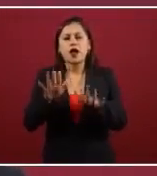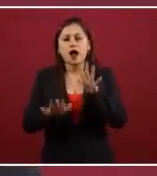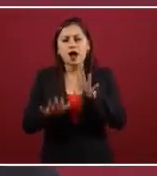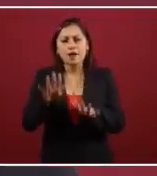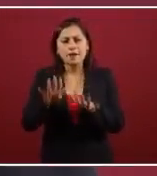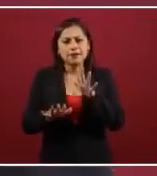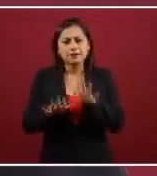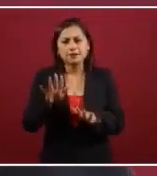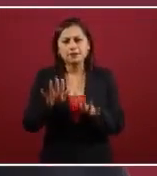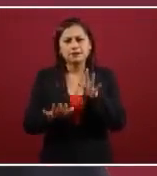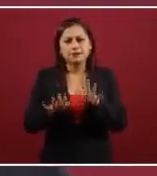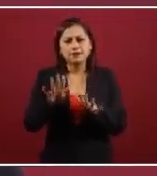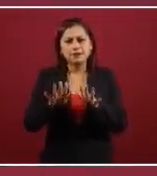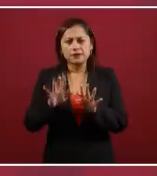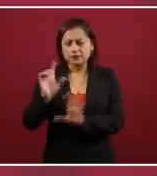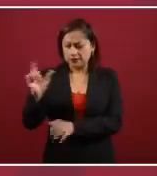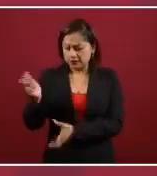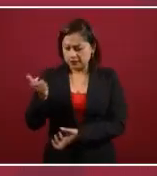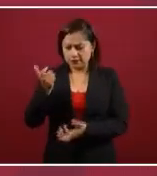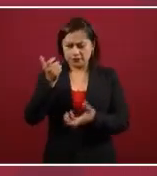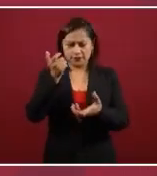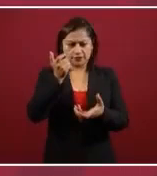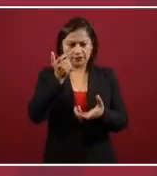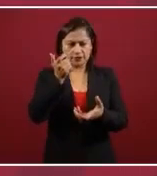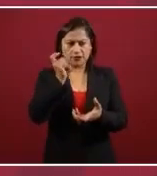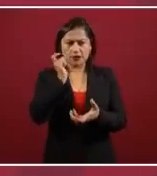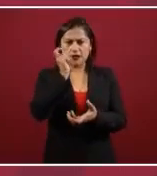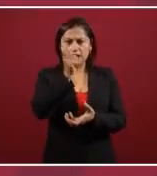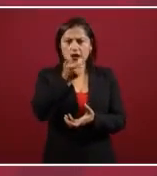se destinaban recursos de las universidades